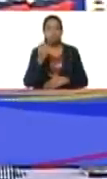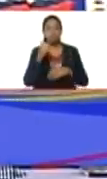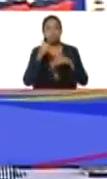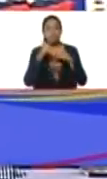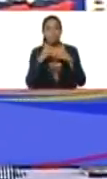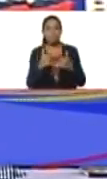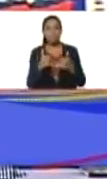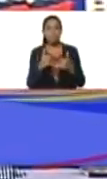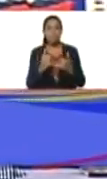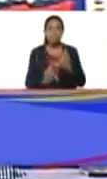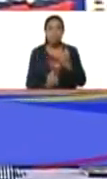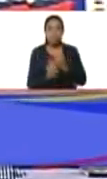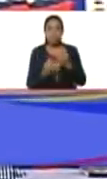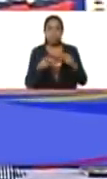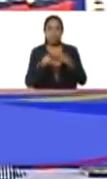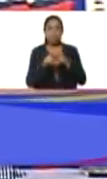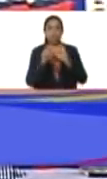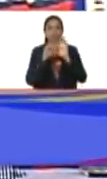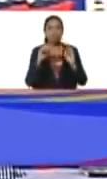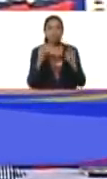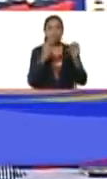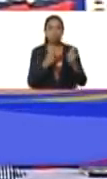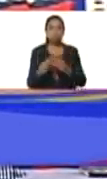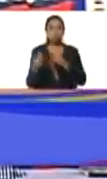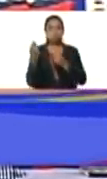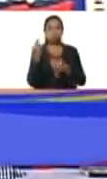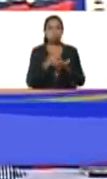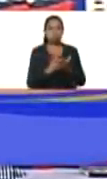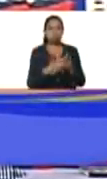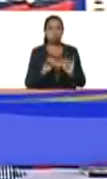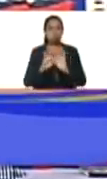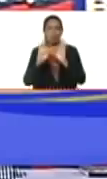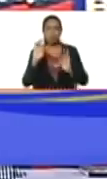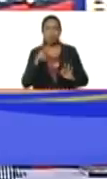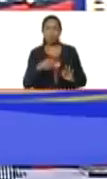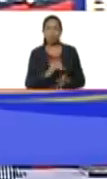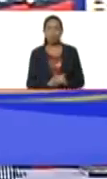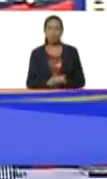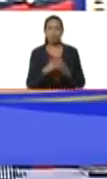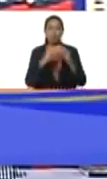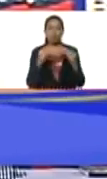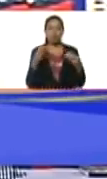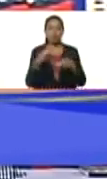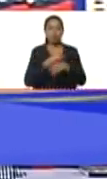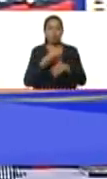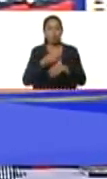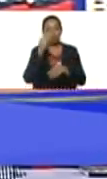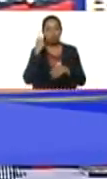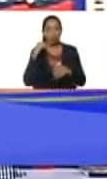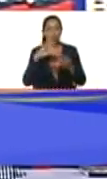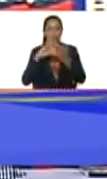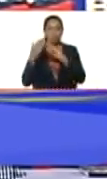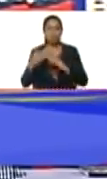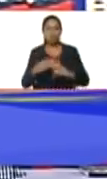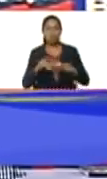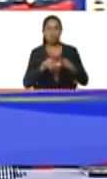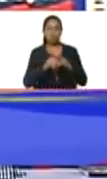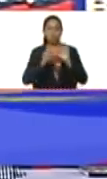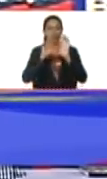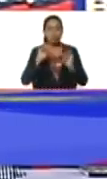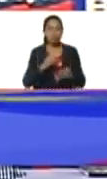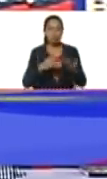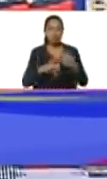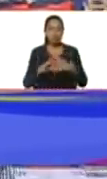funcionamiento y apoyo dinerario, presupuestario a todos los gobiernos comunitarios que